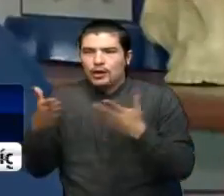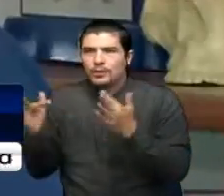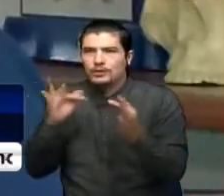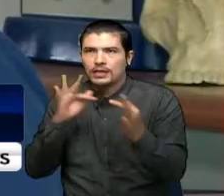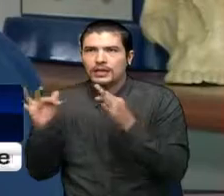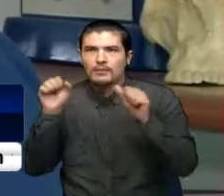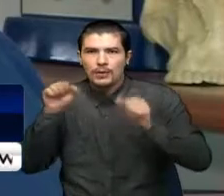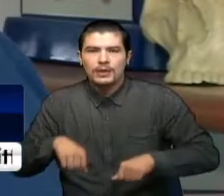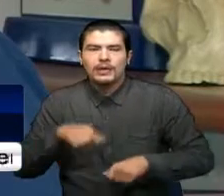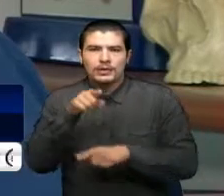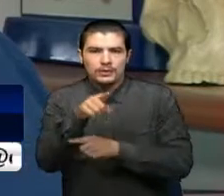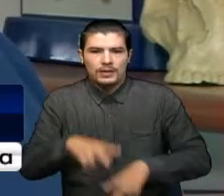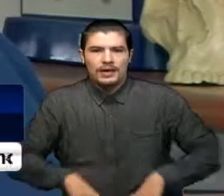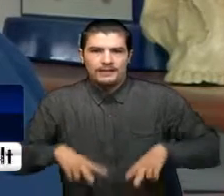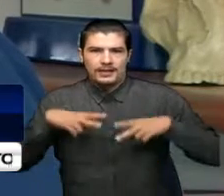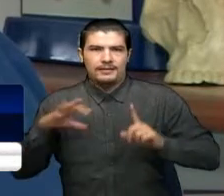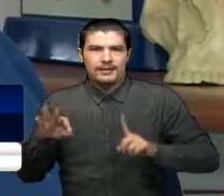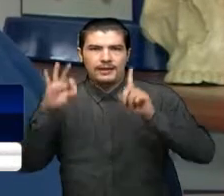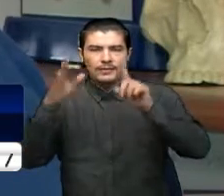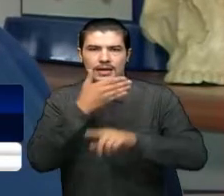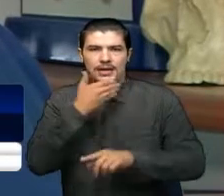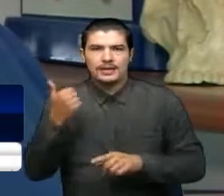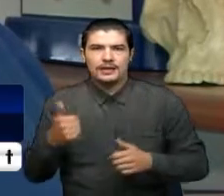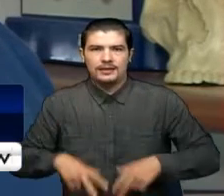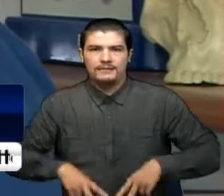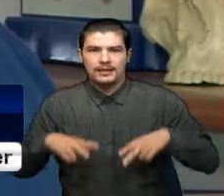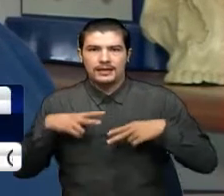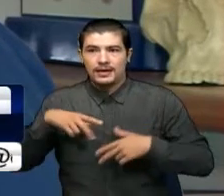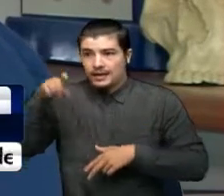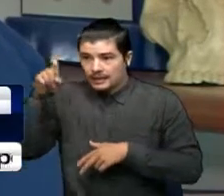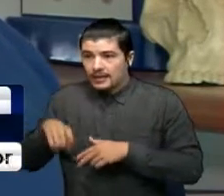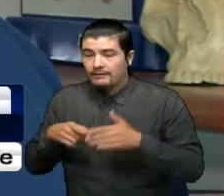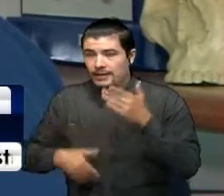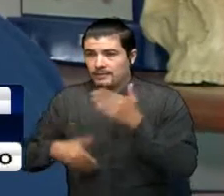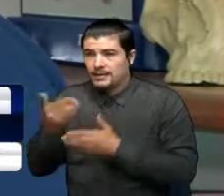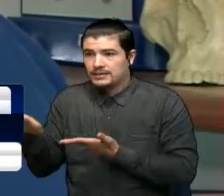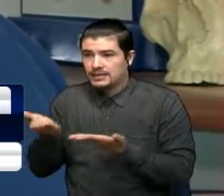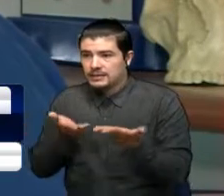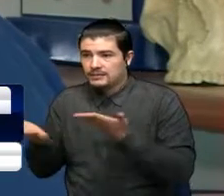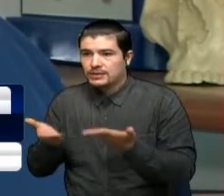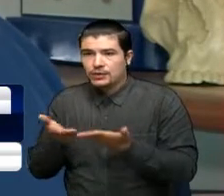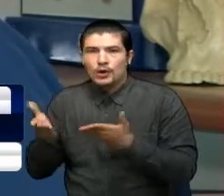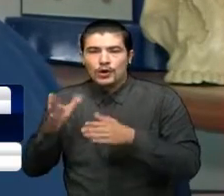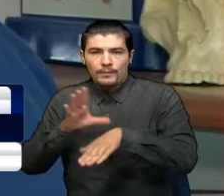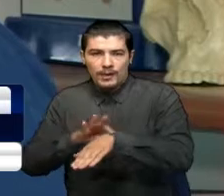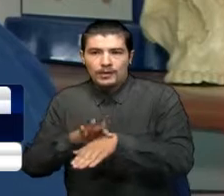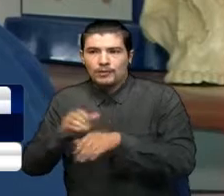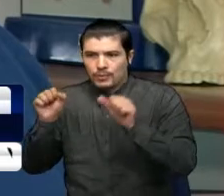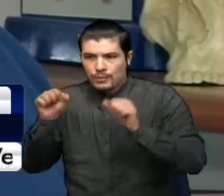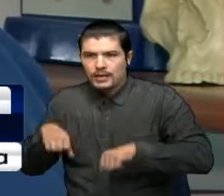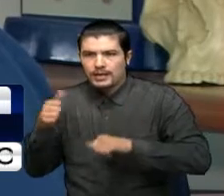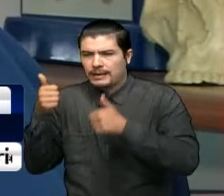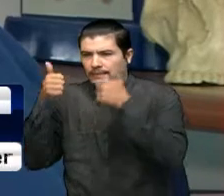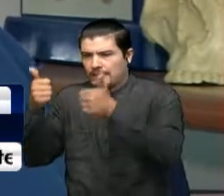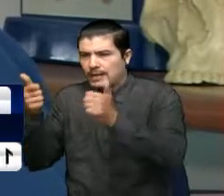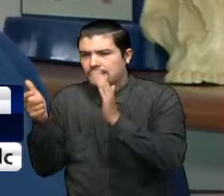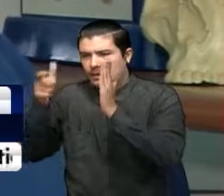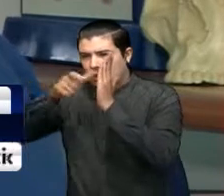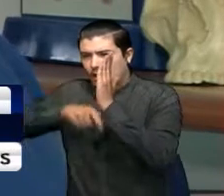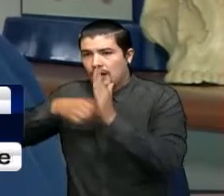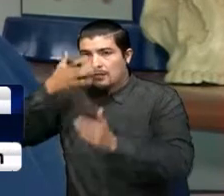diferente debe acceder al servicio médico para poder ser bien diagnosticada porque dependiendo del tipo de epilepsia